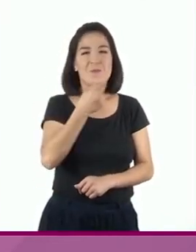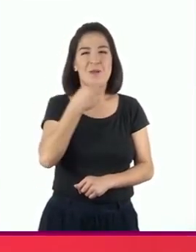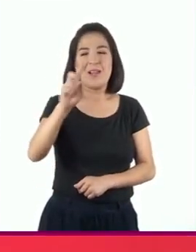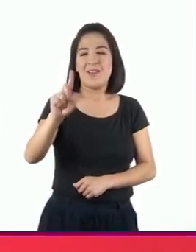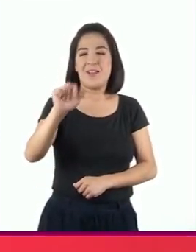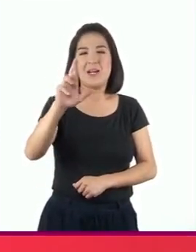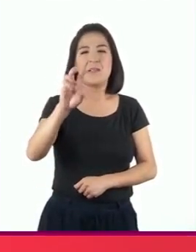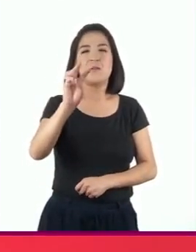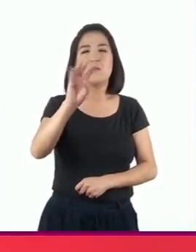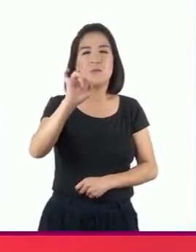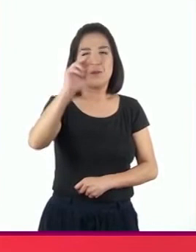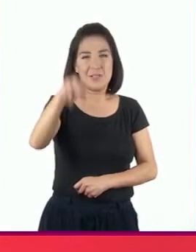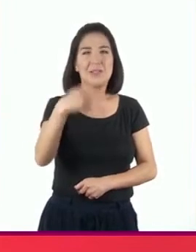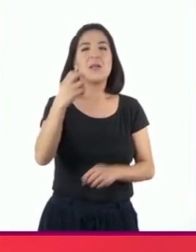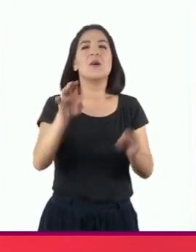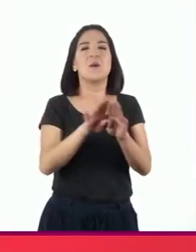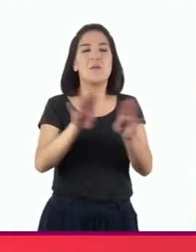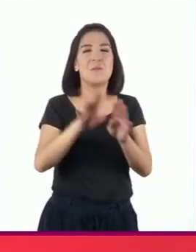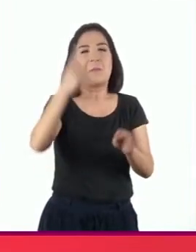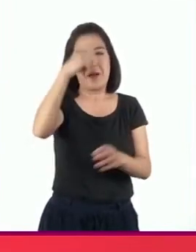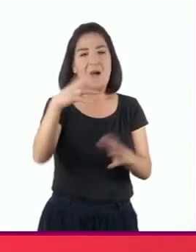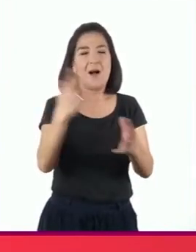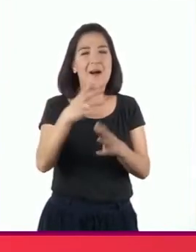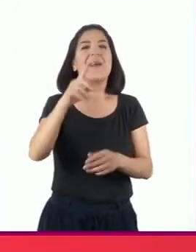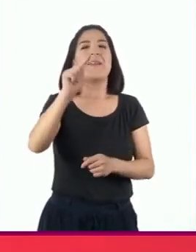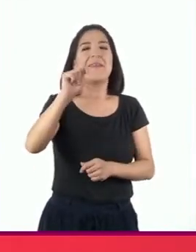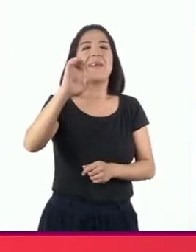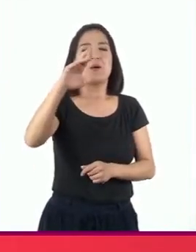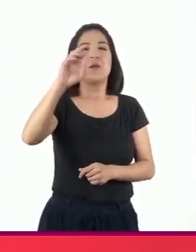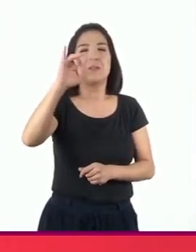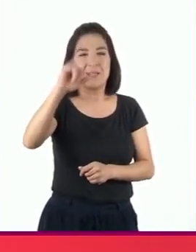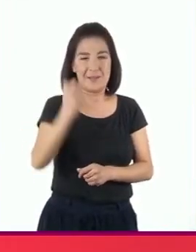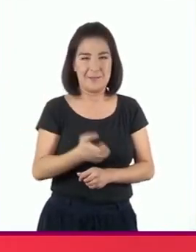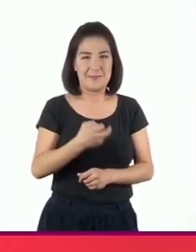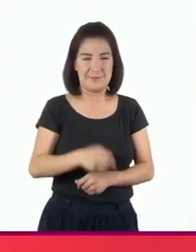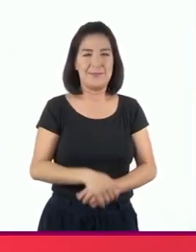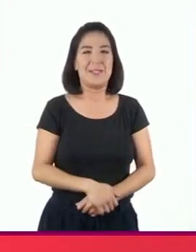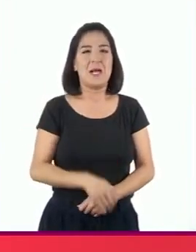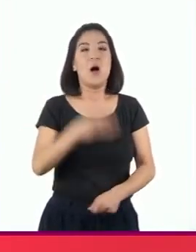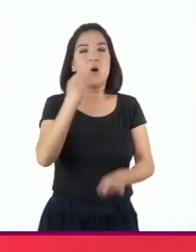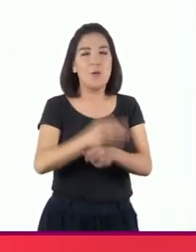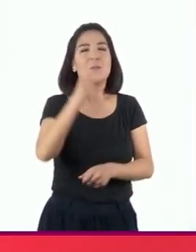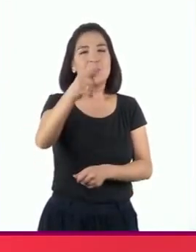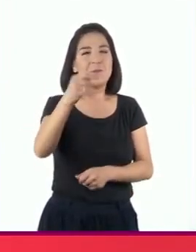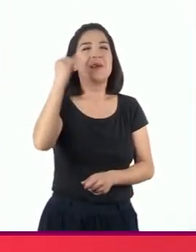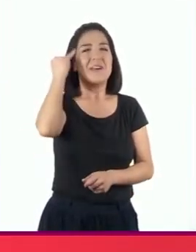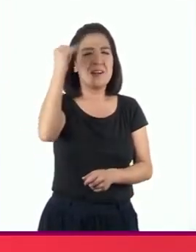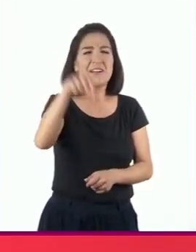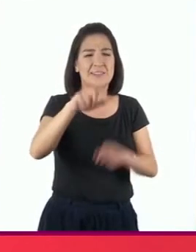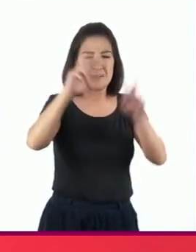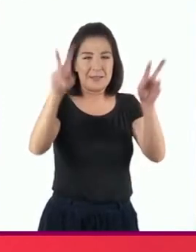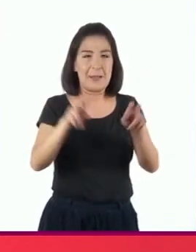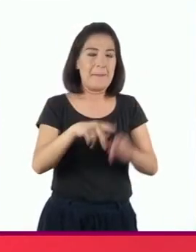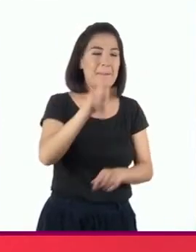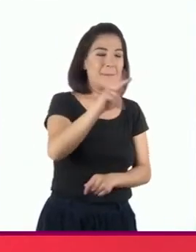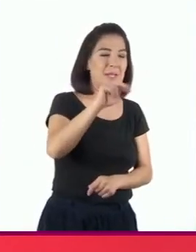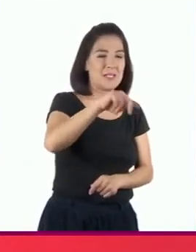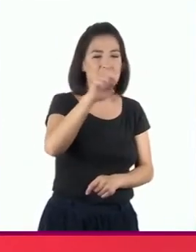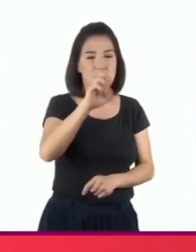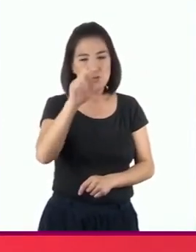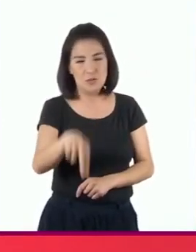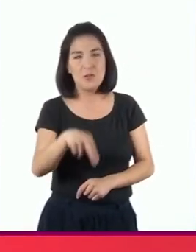silla de montar como adaptación para alcanzar los cactus altos, como aparece en las imágenes. Estas